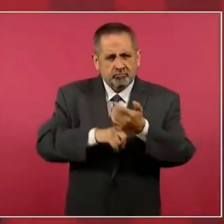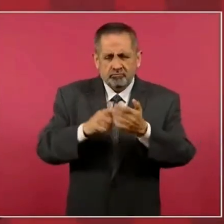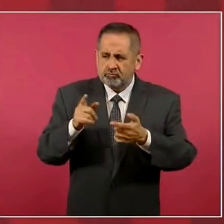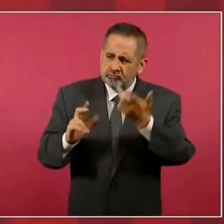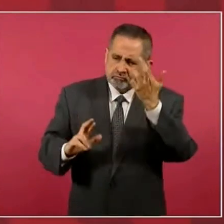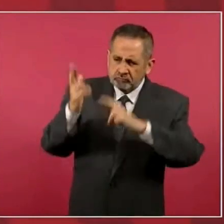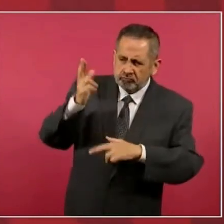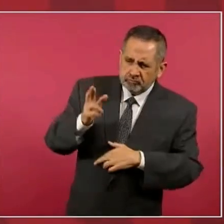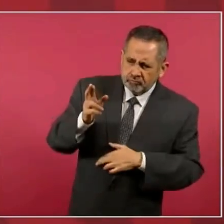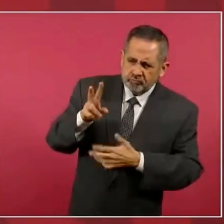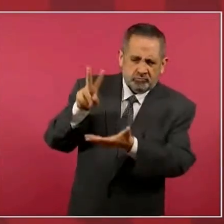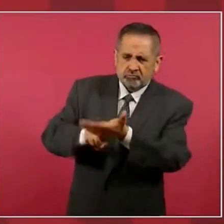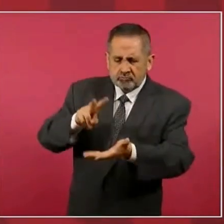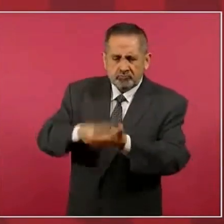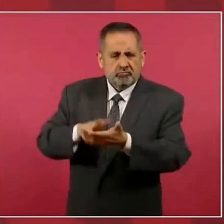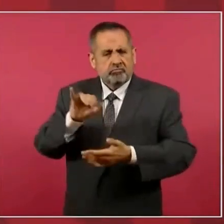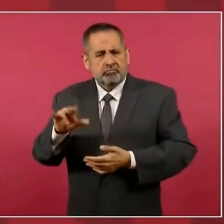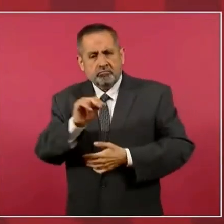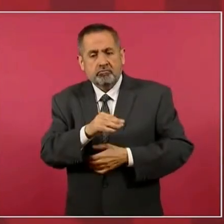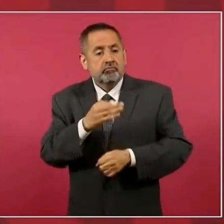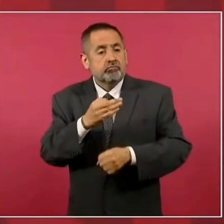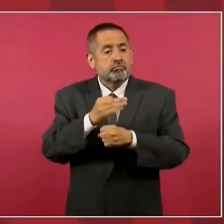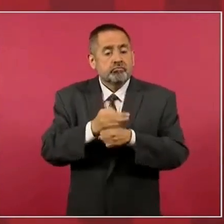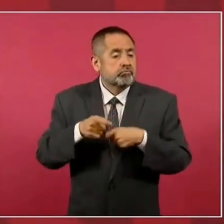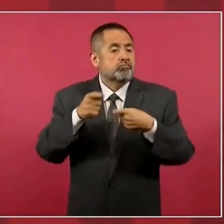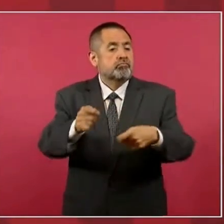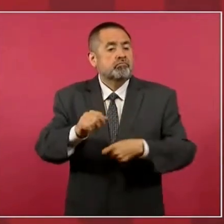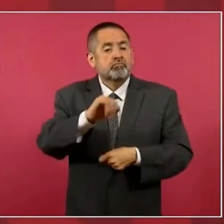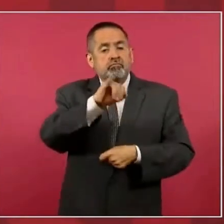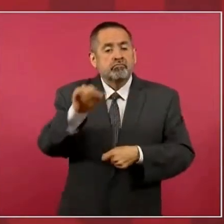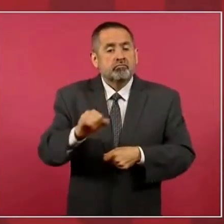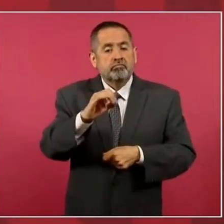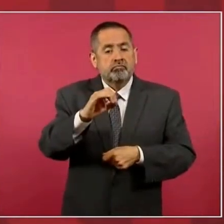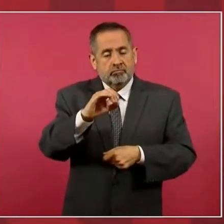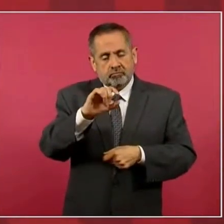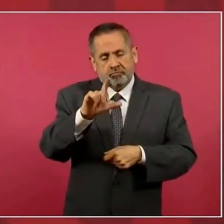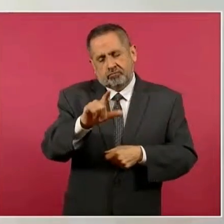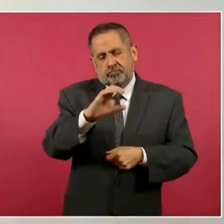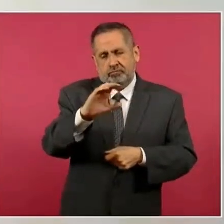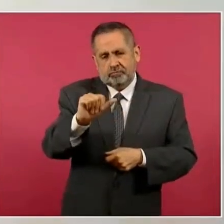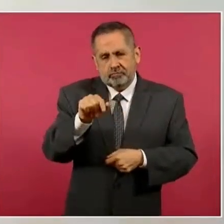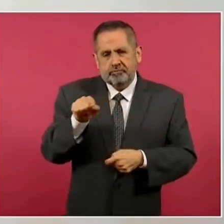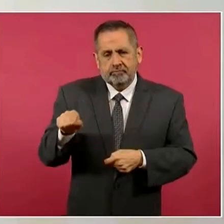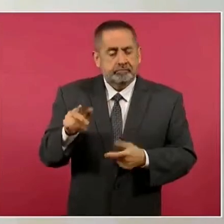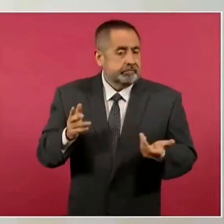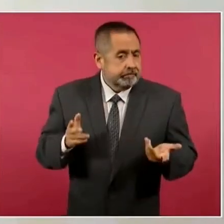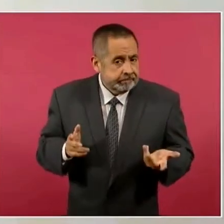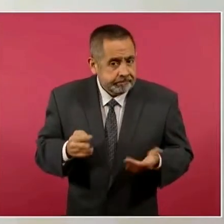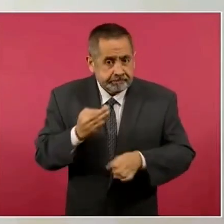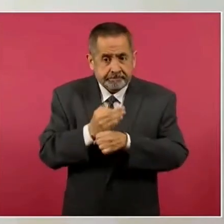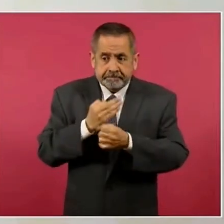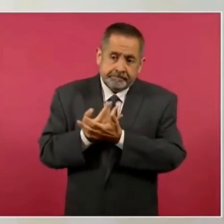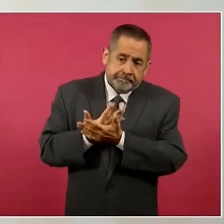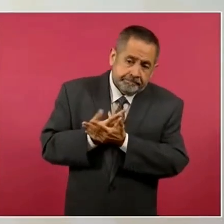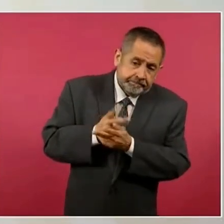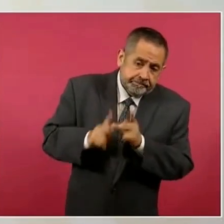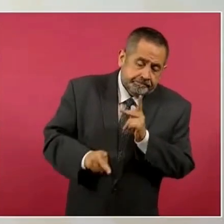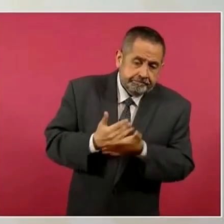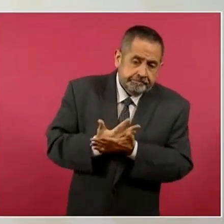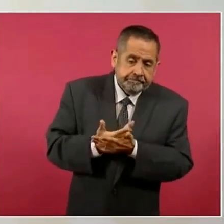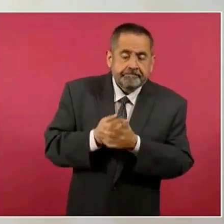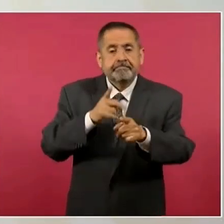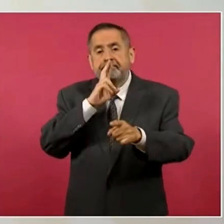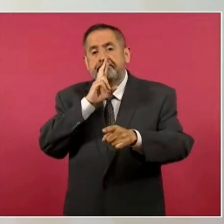no de la huelga. Todo eso está en manos de la Junta de Conciliación. En ese proceso estamos, en un impasse, esperando